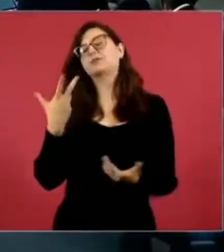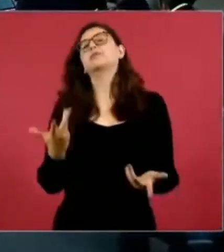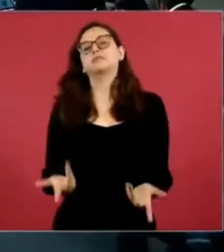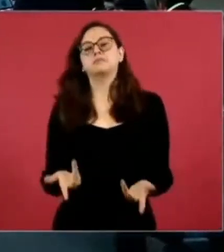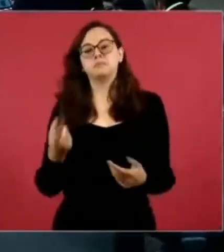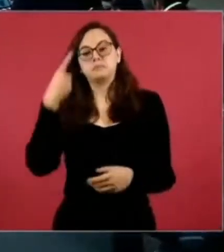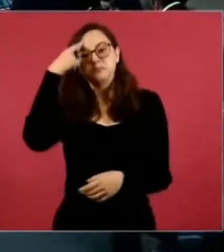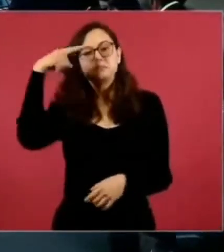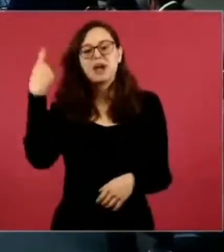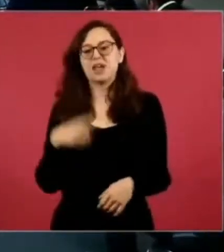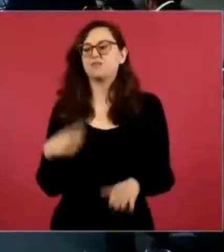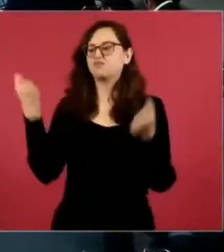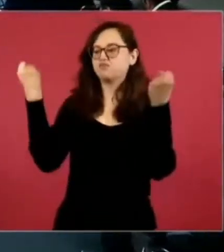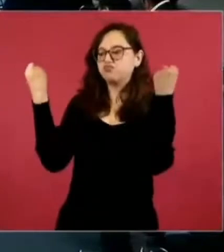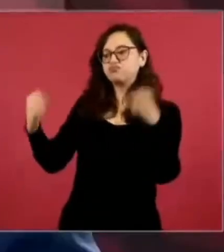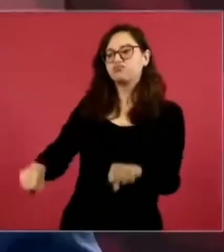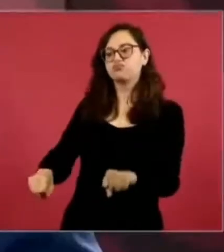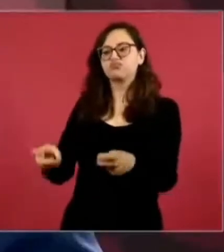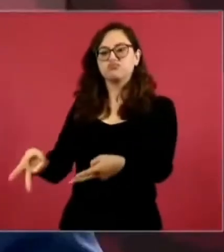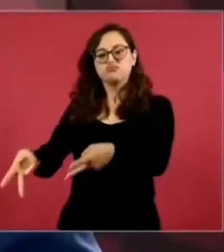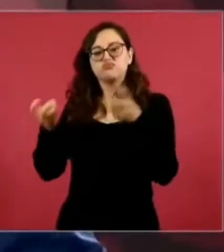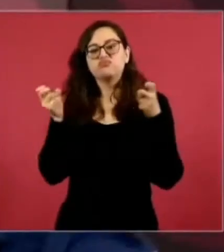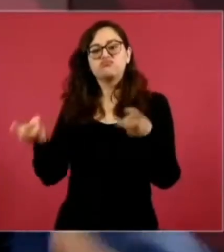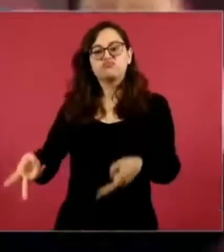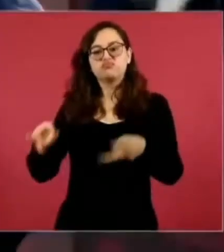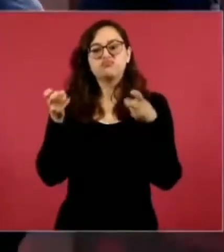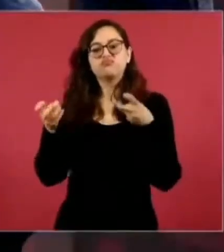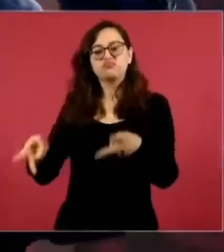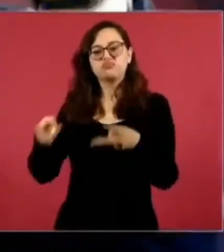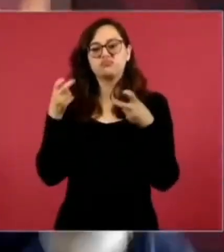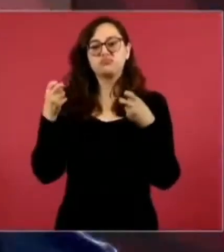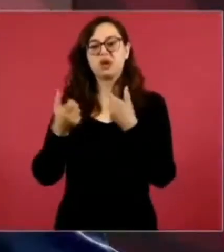para poder saquear, para poder